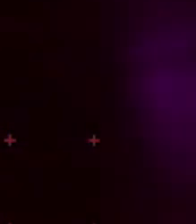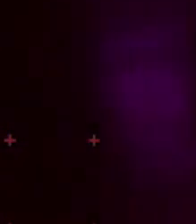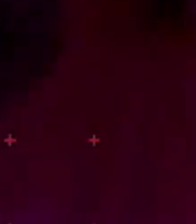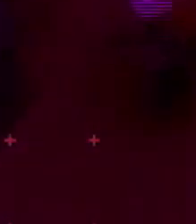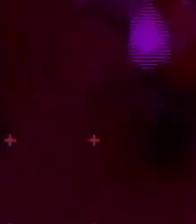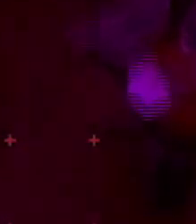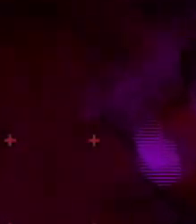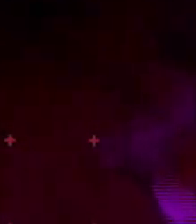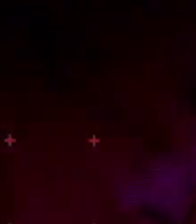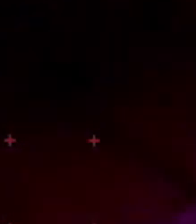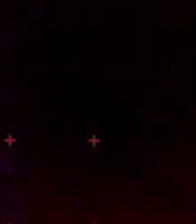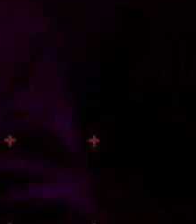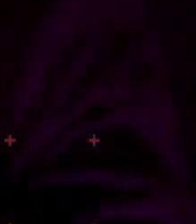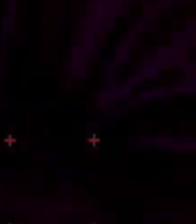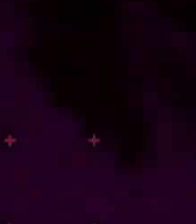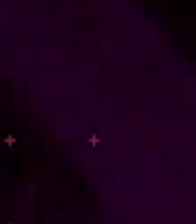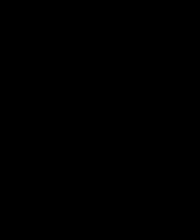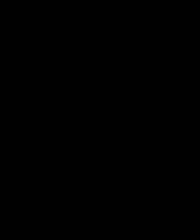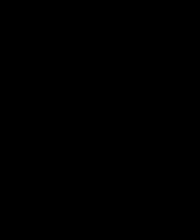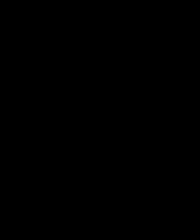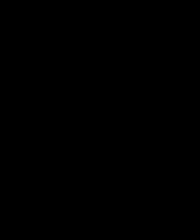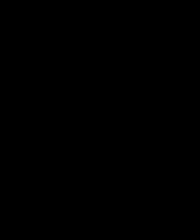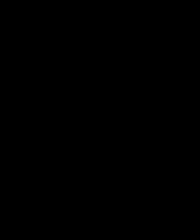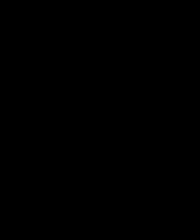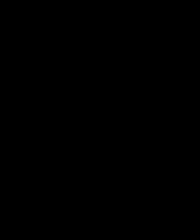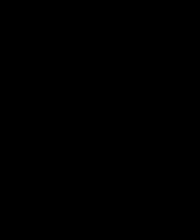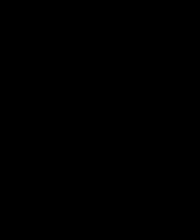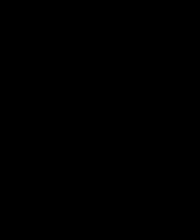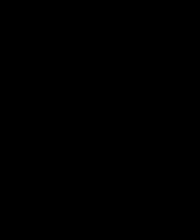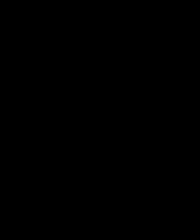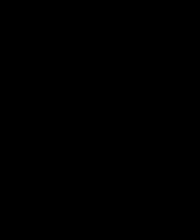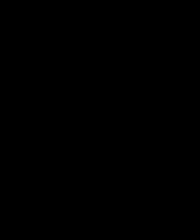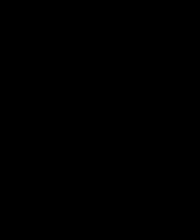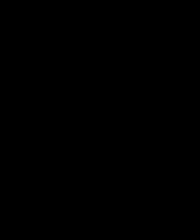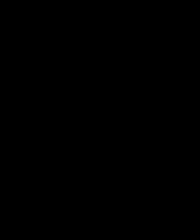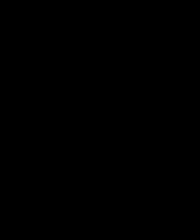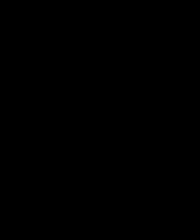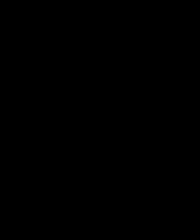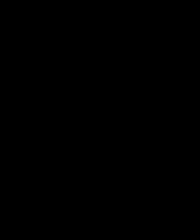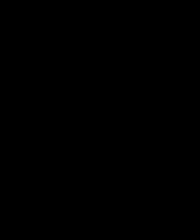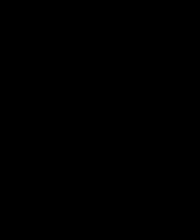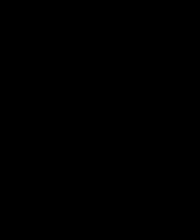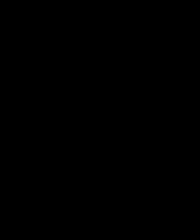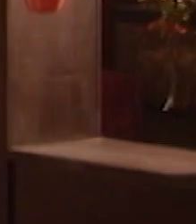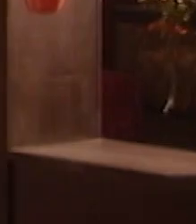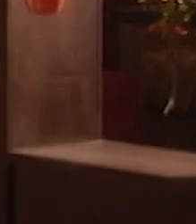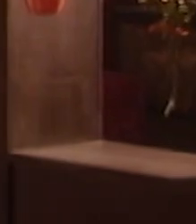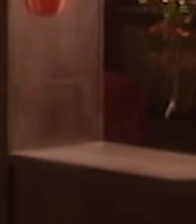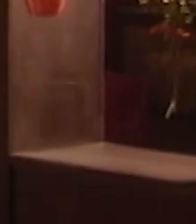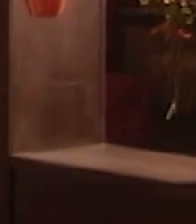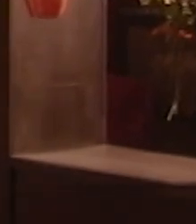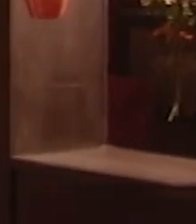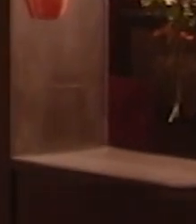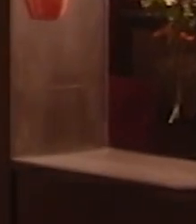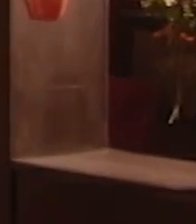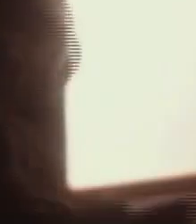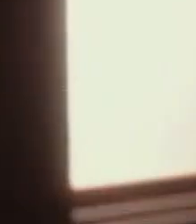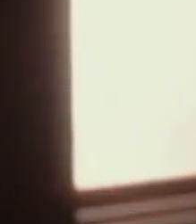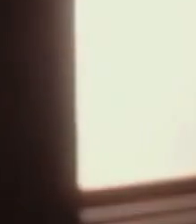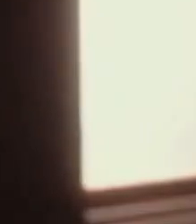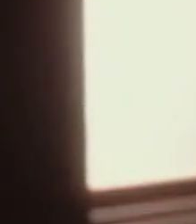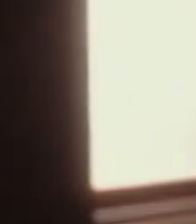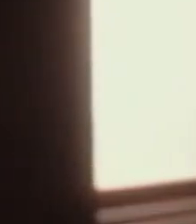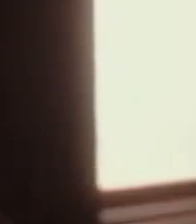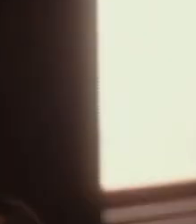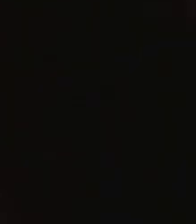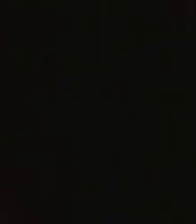en 13, Costa Rica Televisión. Uno de esos días que todo es un estropicio. Dime cómo está. Eso